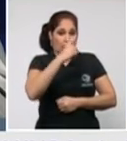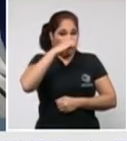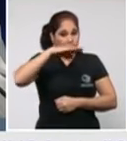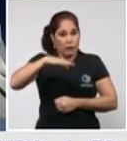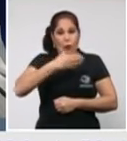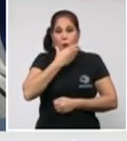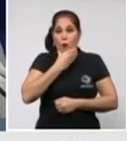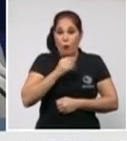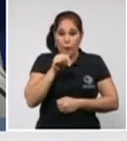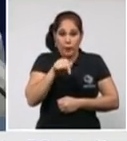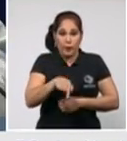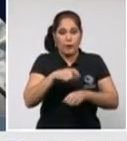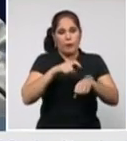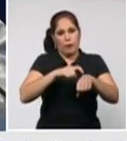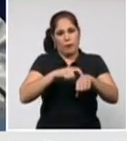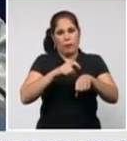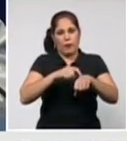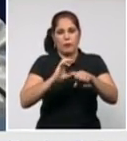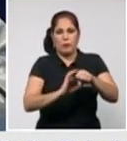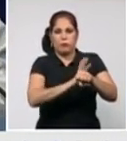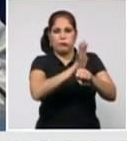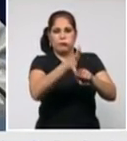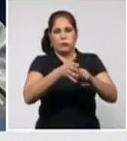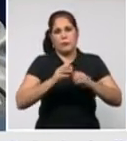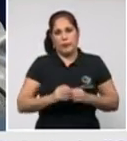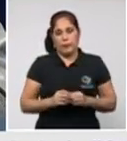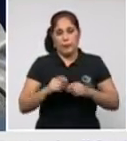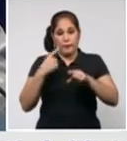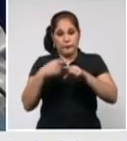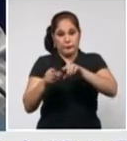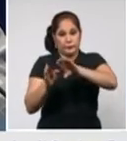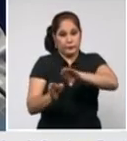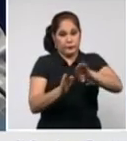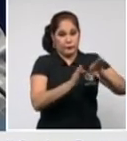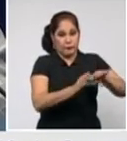en este y en otros aspectos. Bueno, el día de hoy